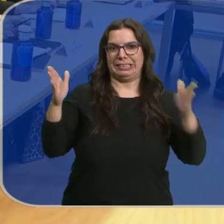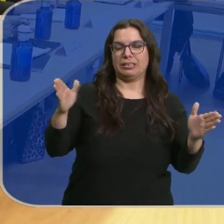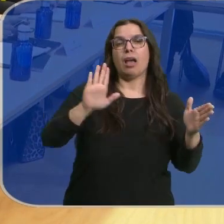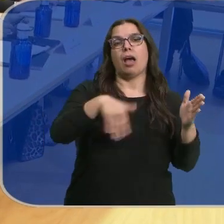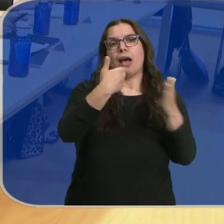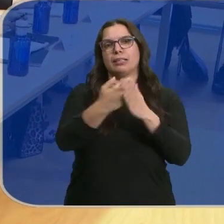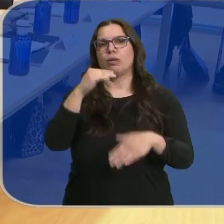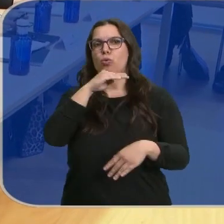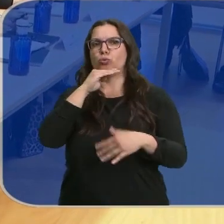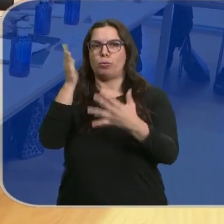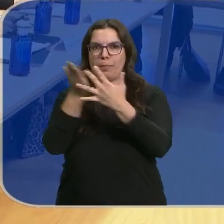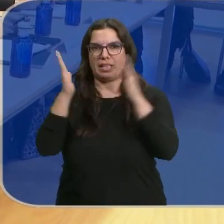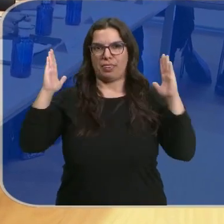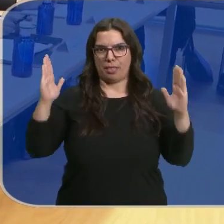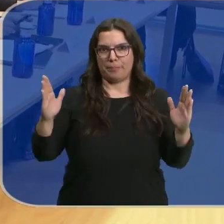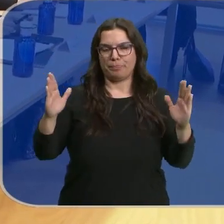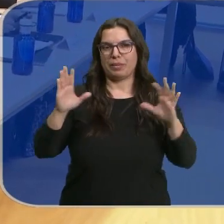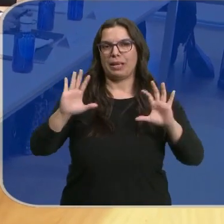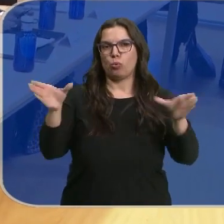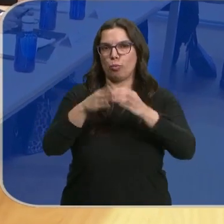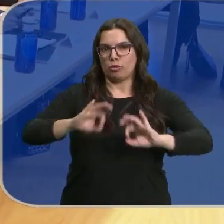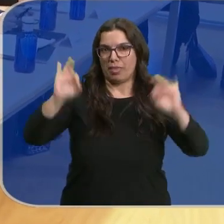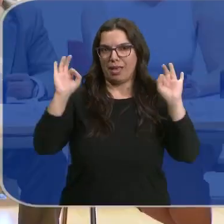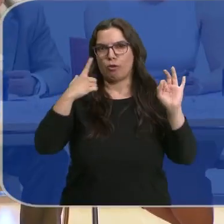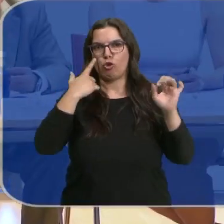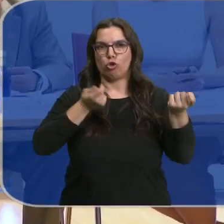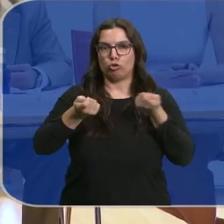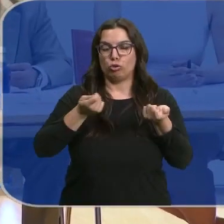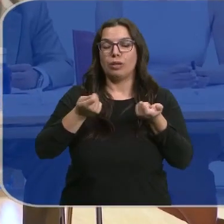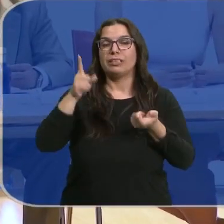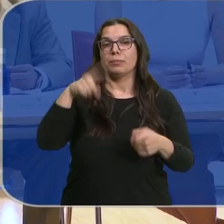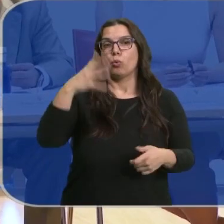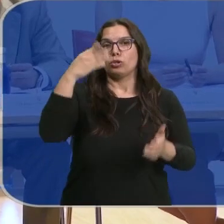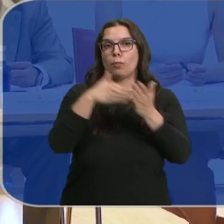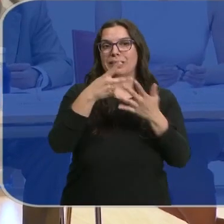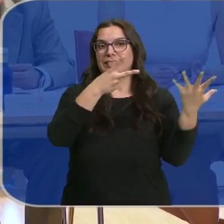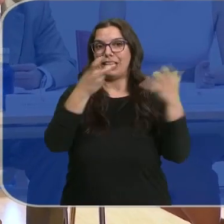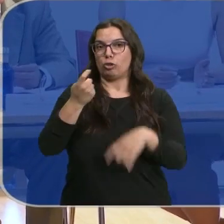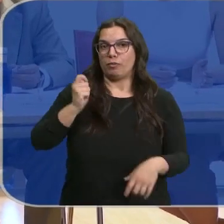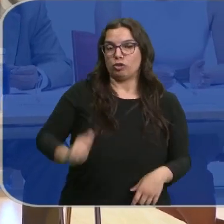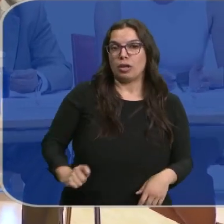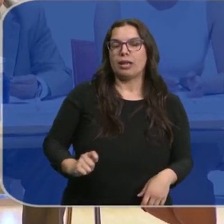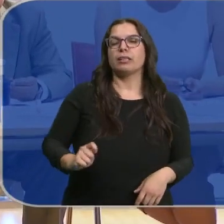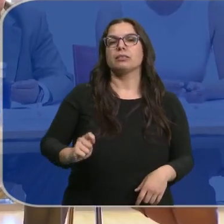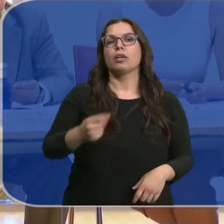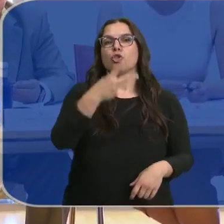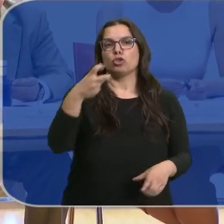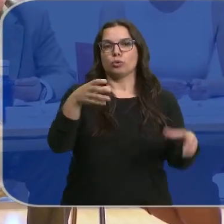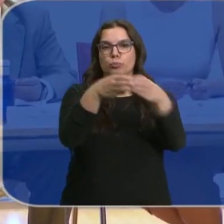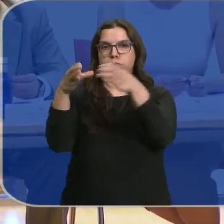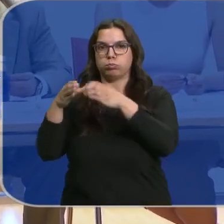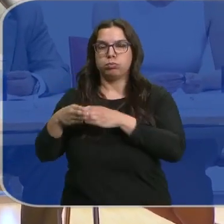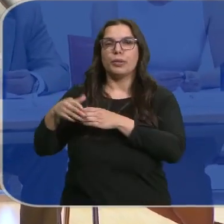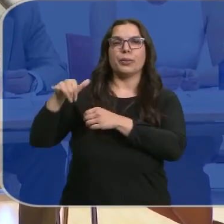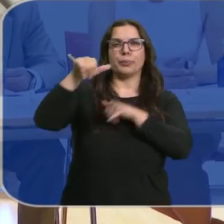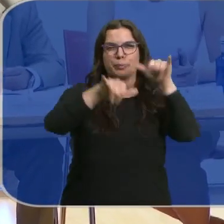durará hasta mediados de octubre. Además, más de 4.700 profesionales, 200 cuadrillas